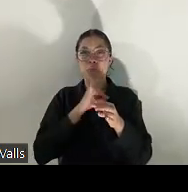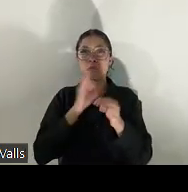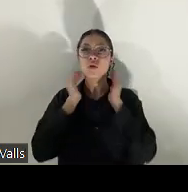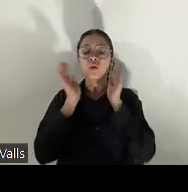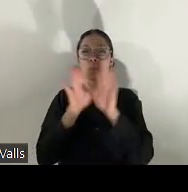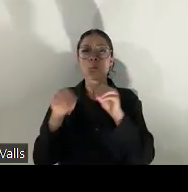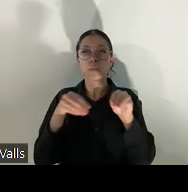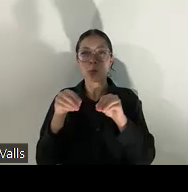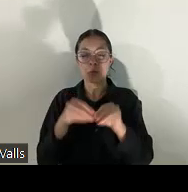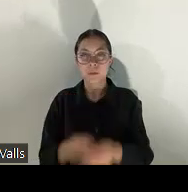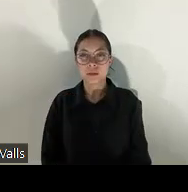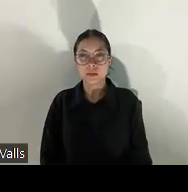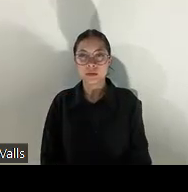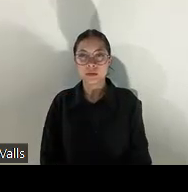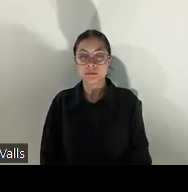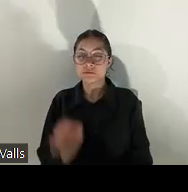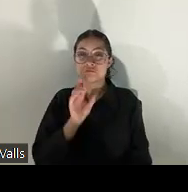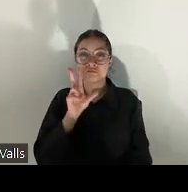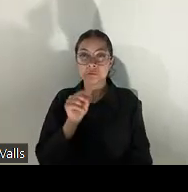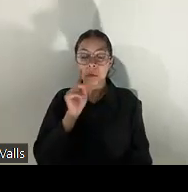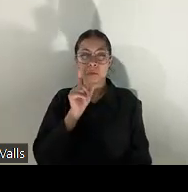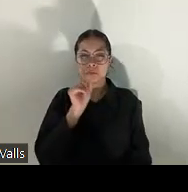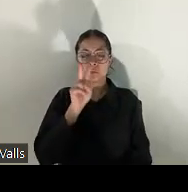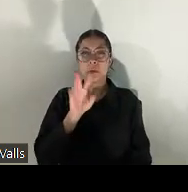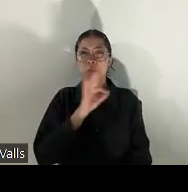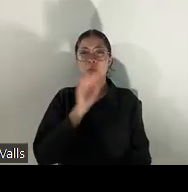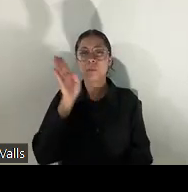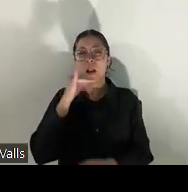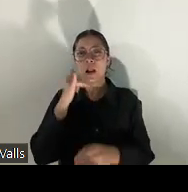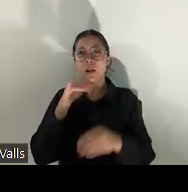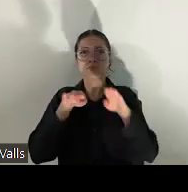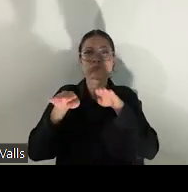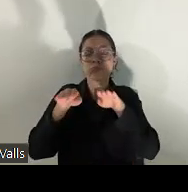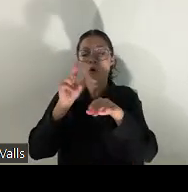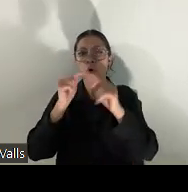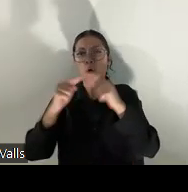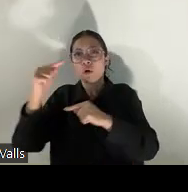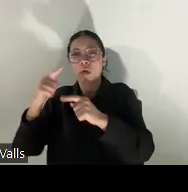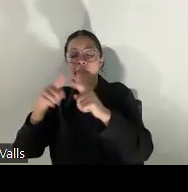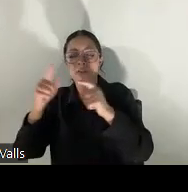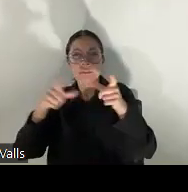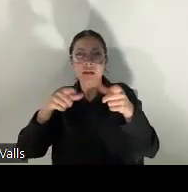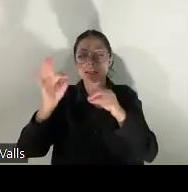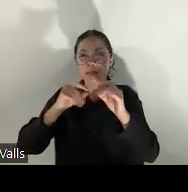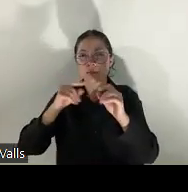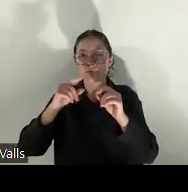movimientos, porque si no va a parecer que tiene asimetrías que en realidad no tiene. Entonces, si el niño tiende a tener mucho la cabeza a un